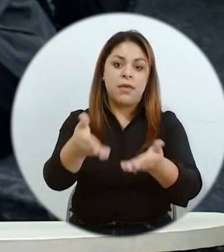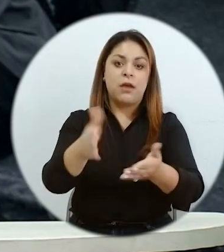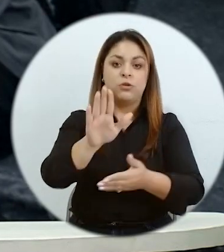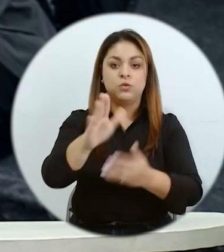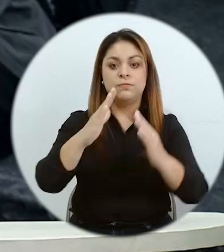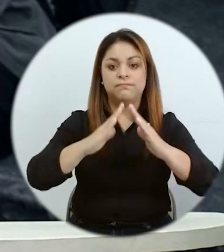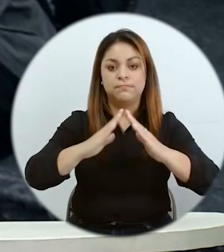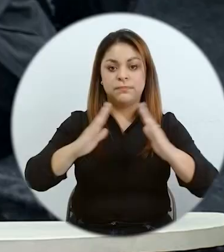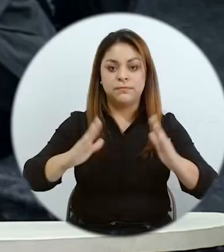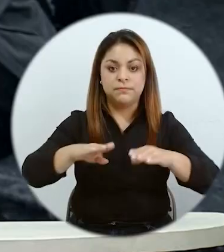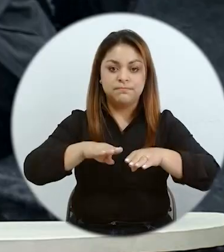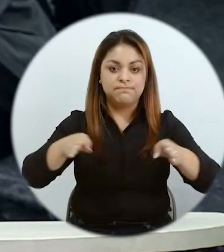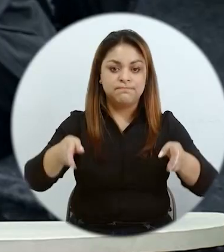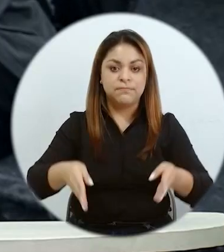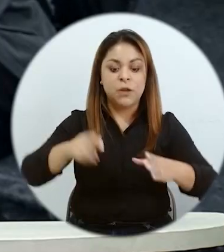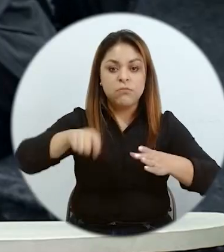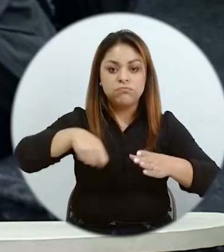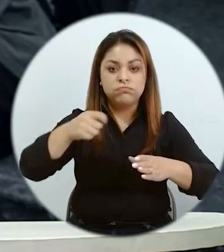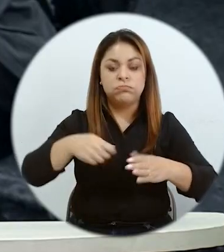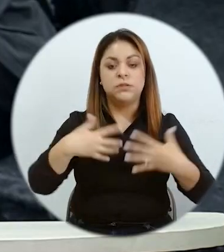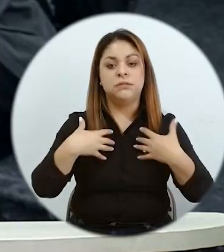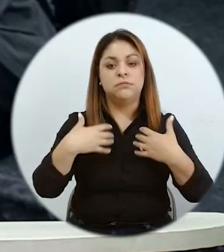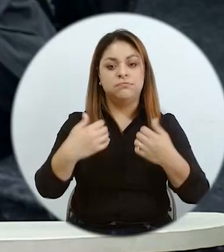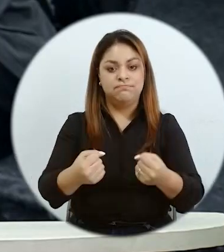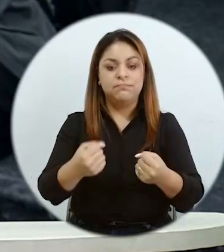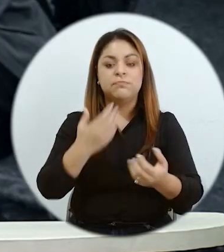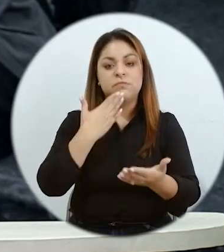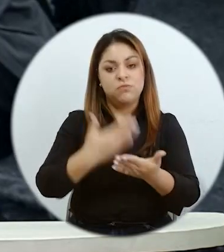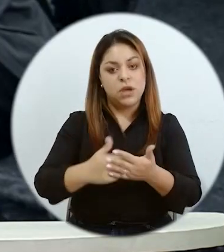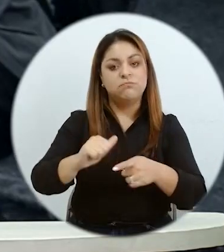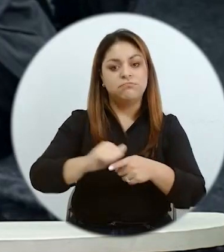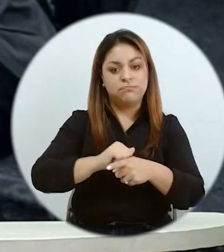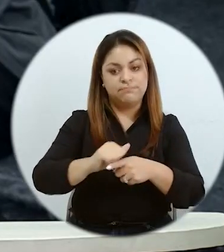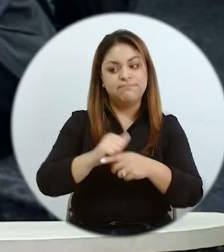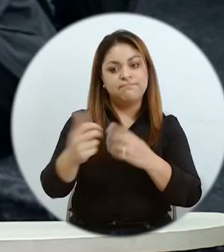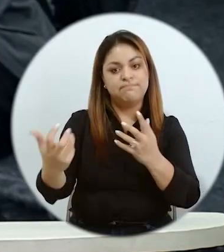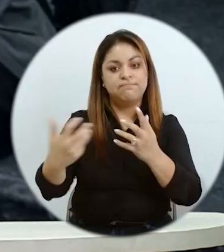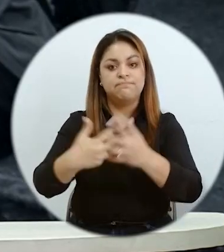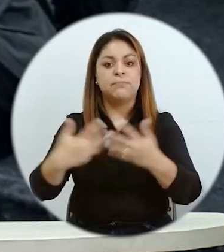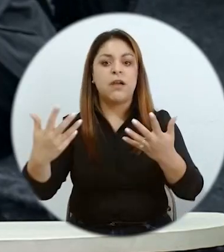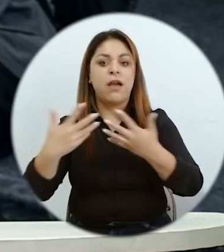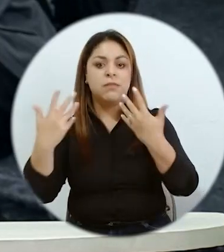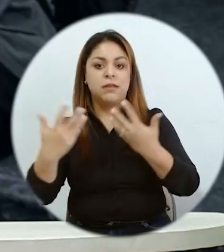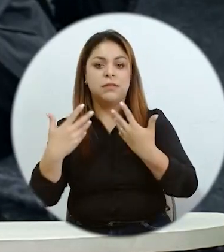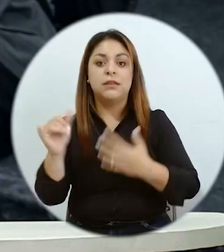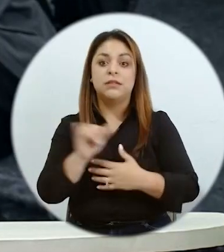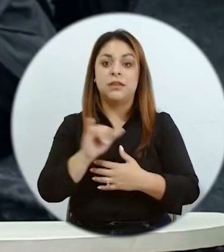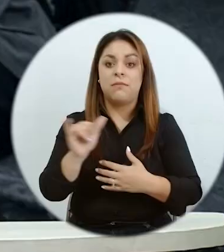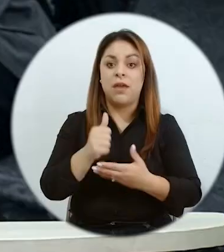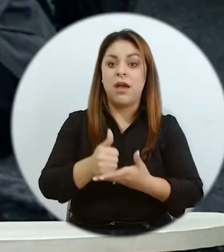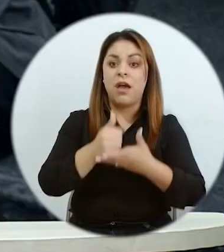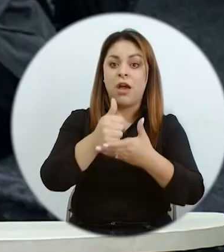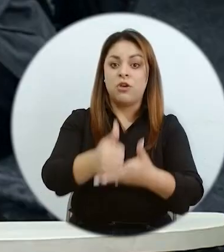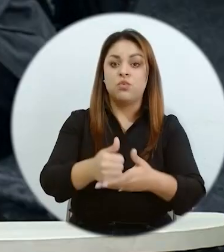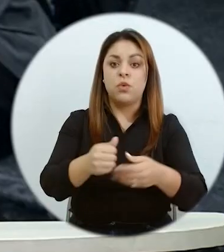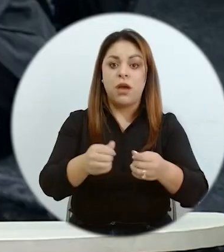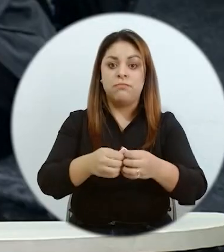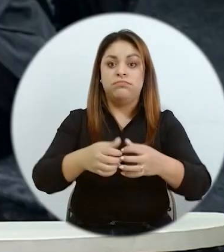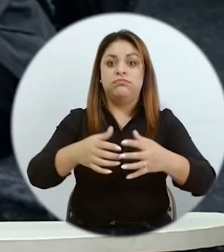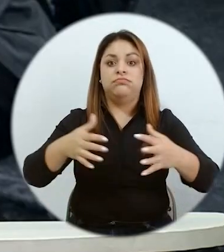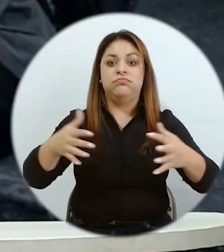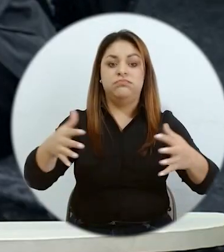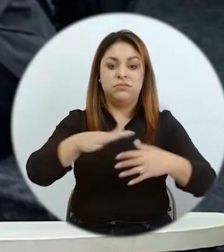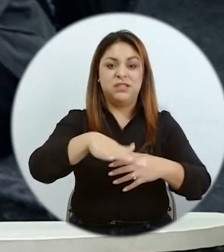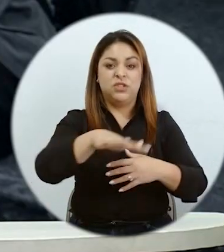sanos, producidos con prácticas sustentables, amigables con el ambiente y sobre todo que promuevan el crecimiento de esos sectores